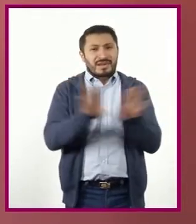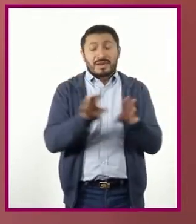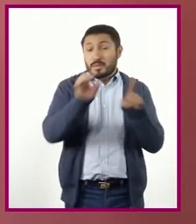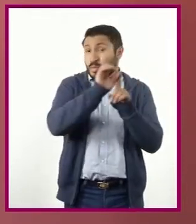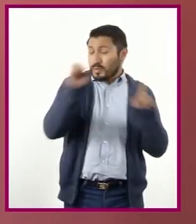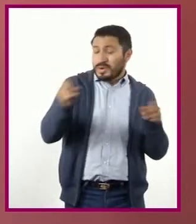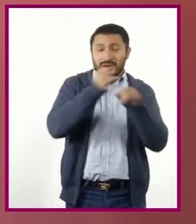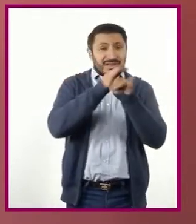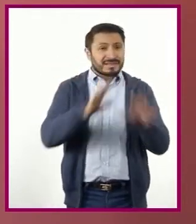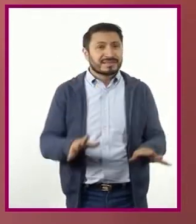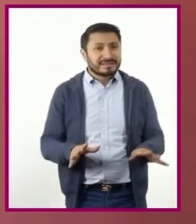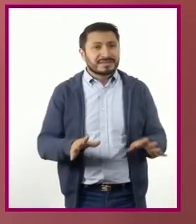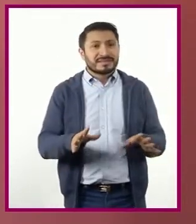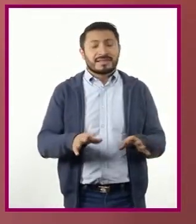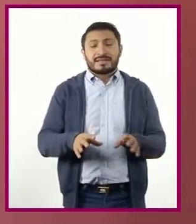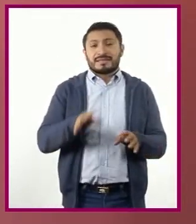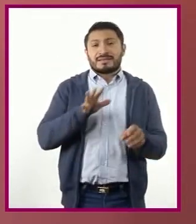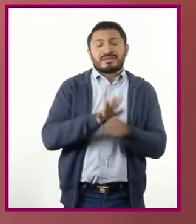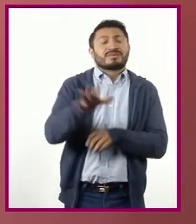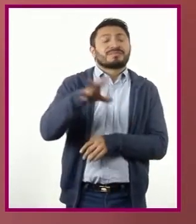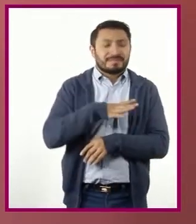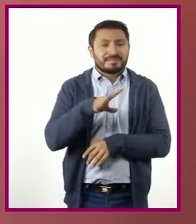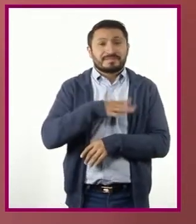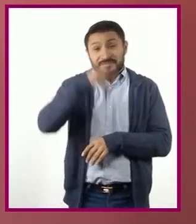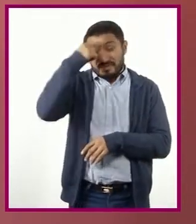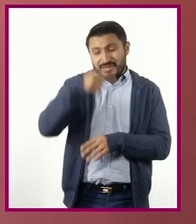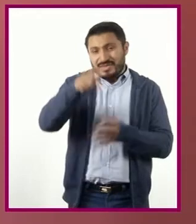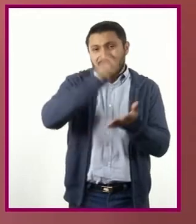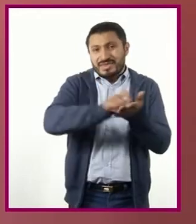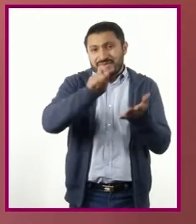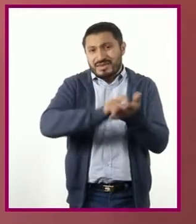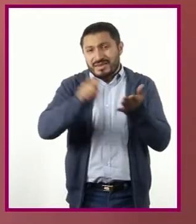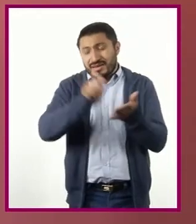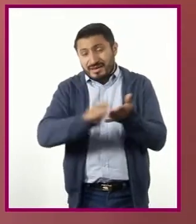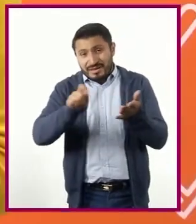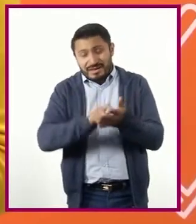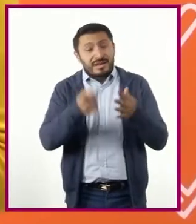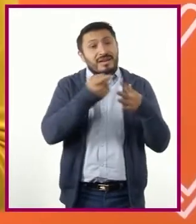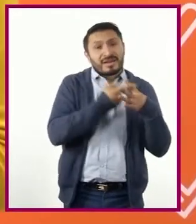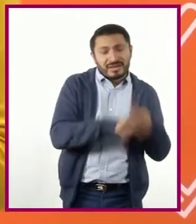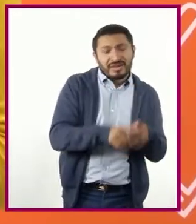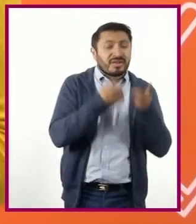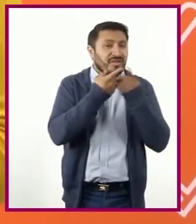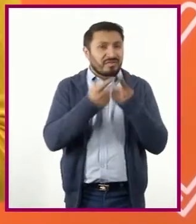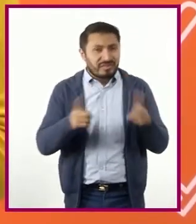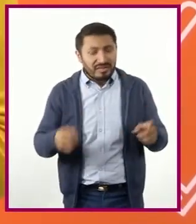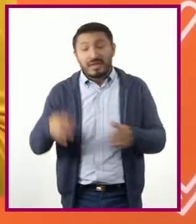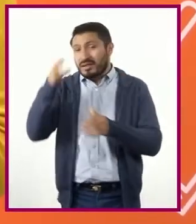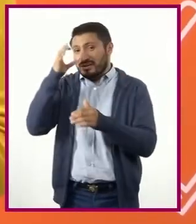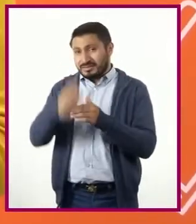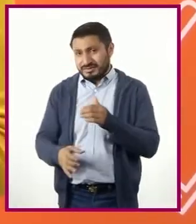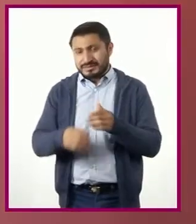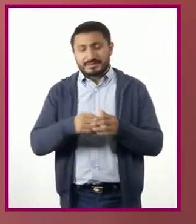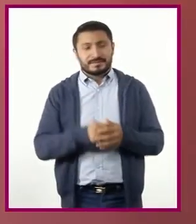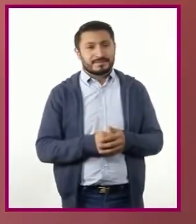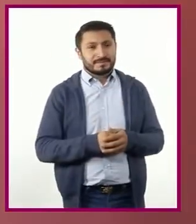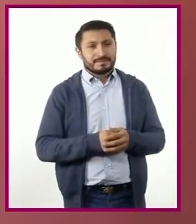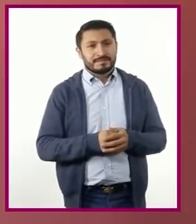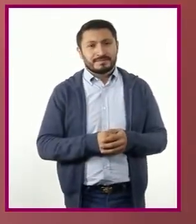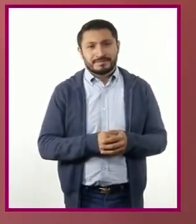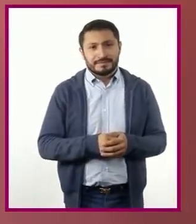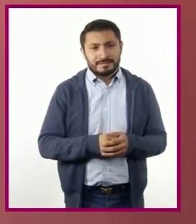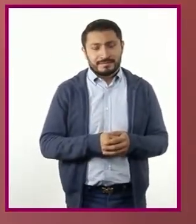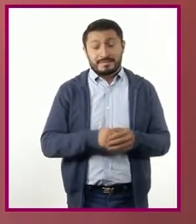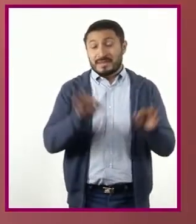organizar la información con la que ya contamos para redactar un texto con introducción, desarrollo y conclusiones.